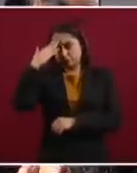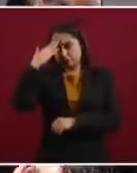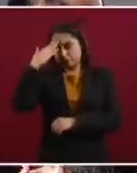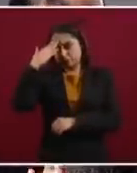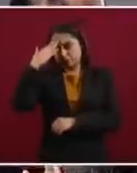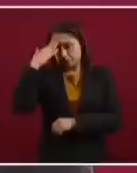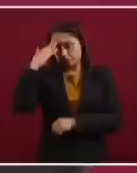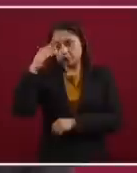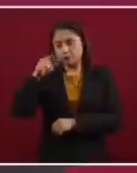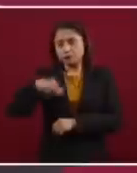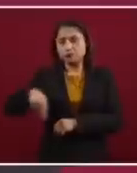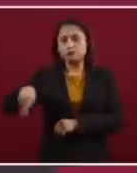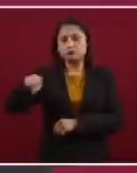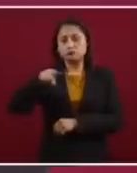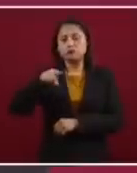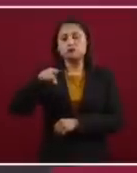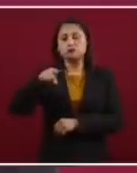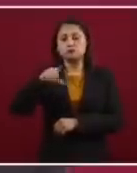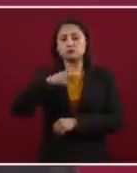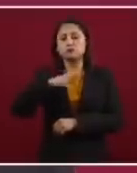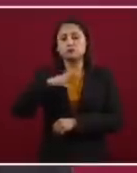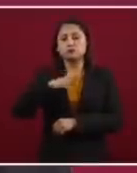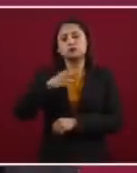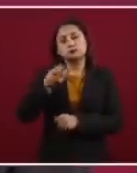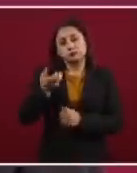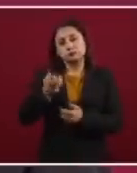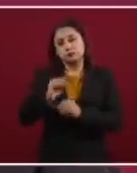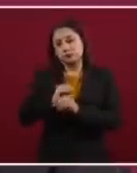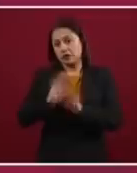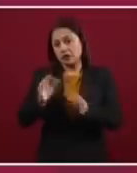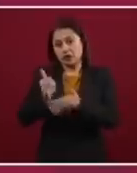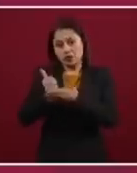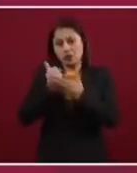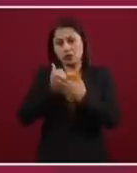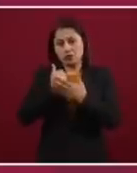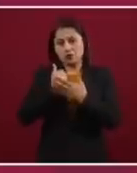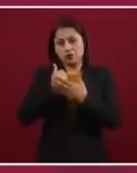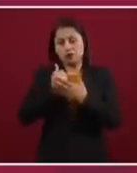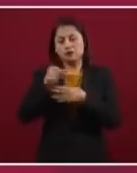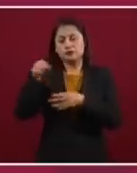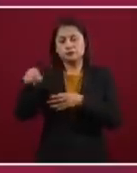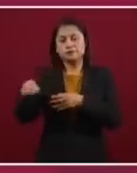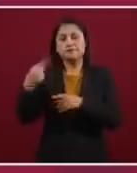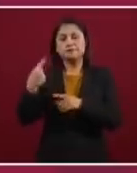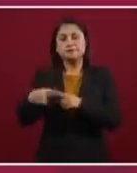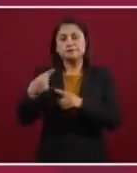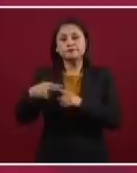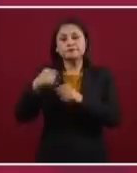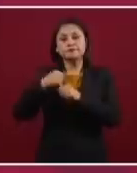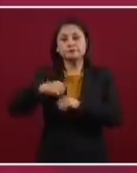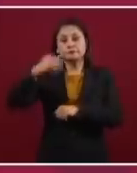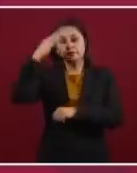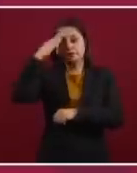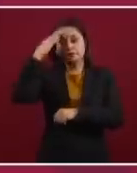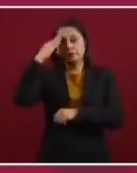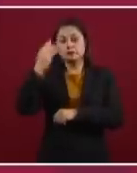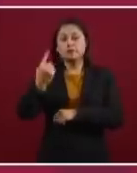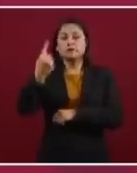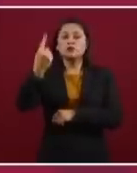que está dirigiendo este movimiento un legislador